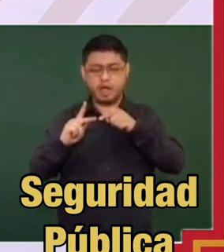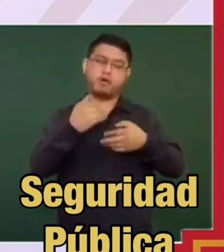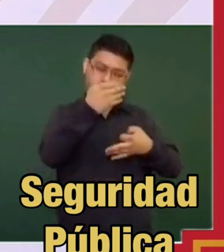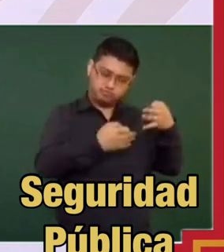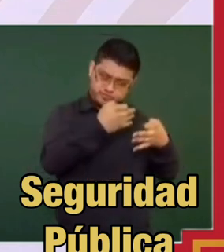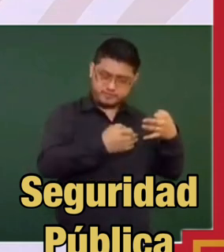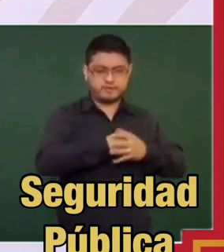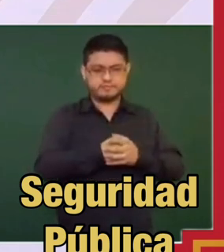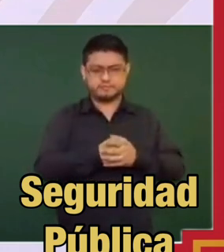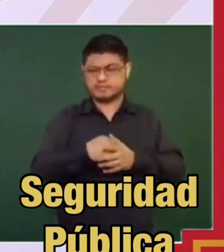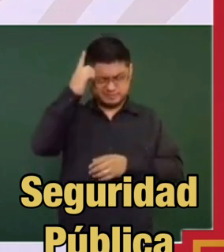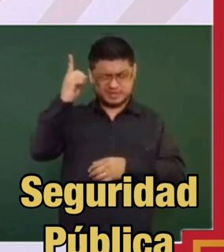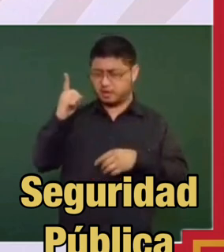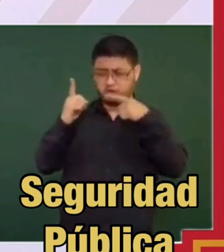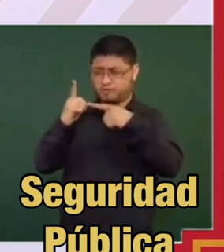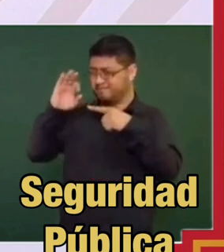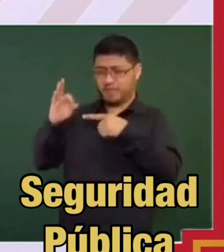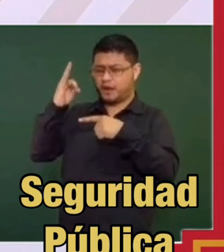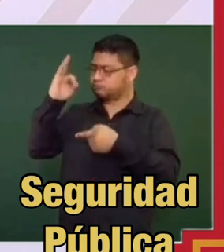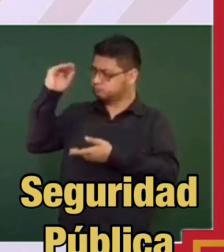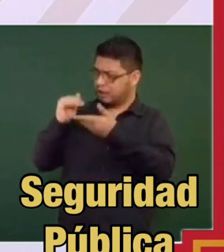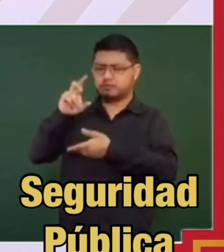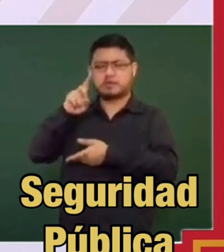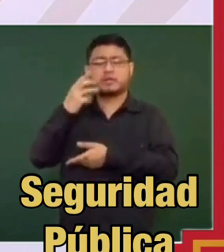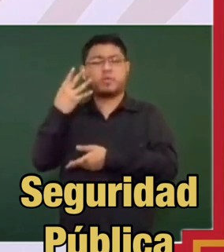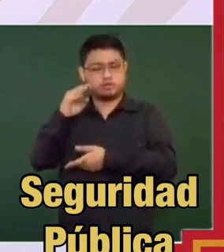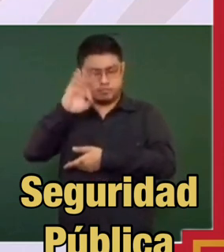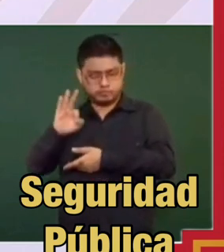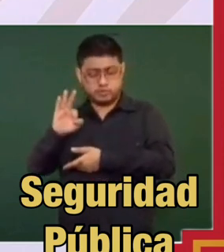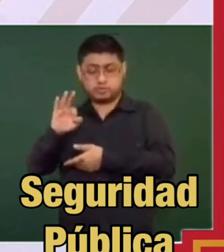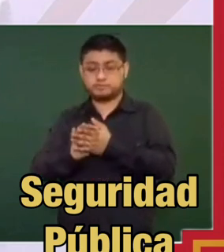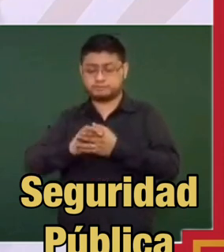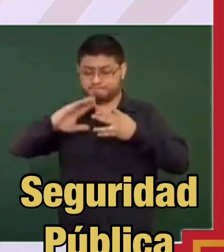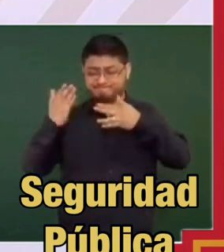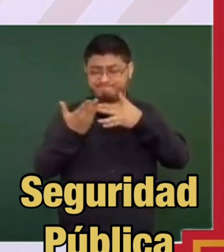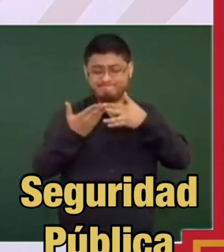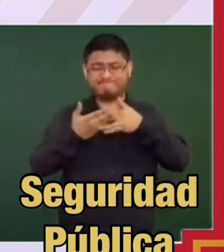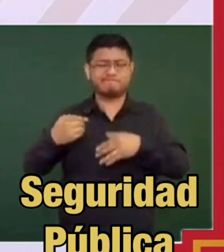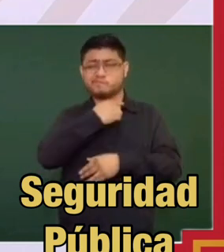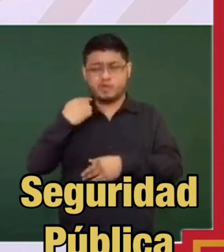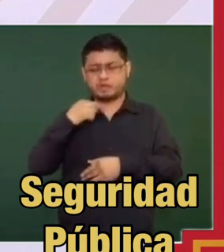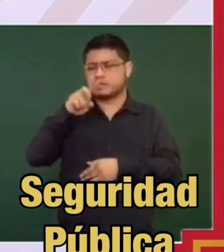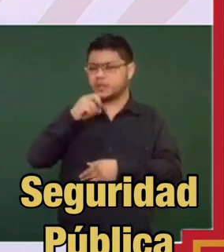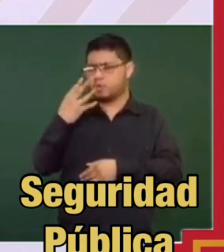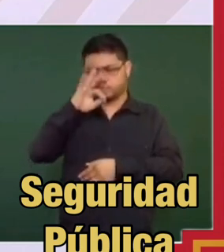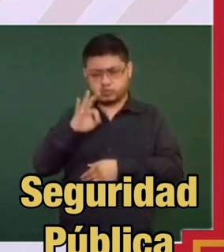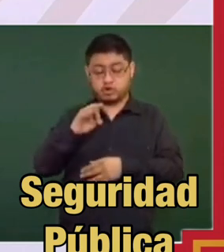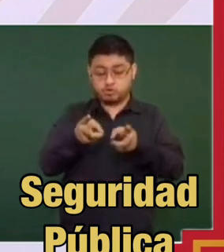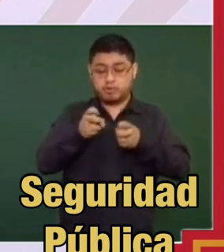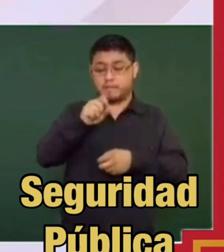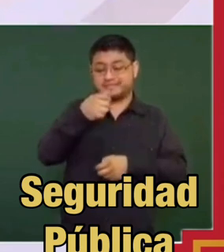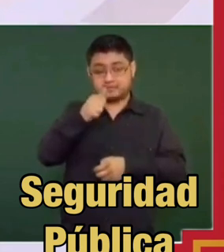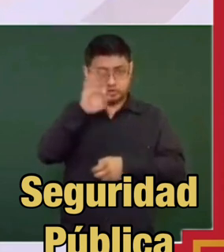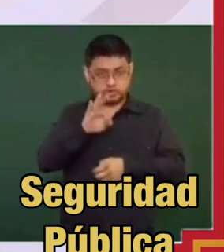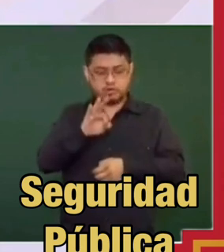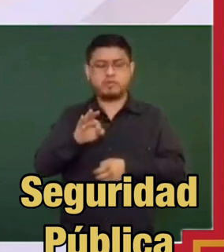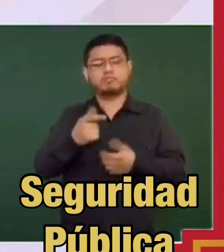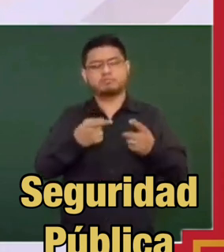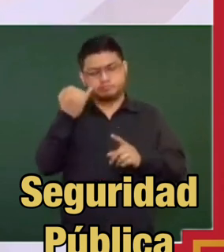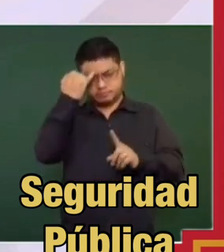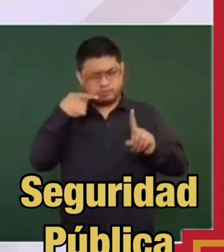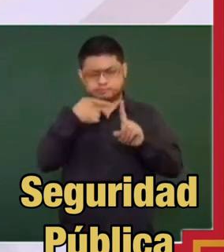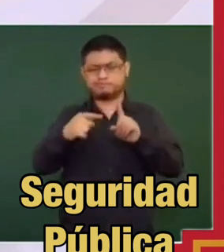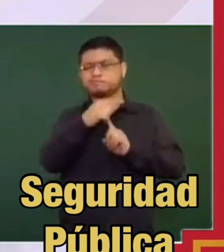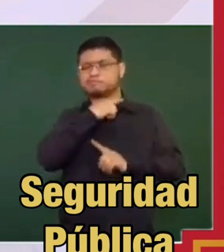Los delitos del fuero federal se han reducido en 24%, el homicidio en 17%, el robo en 26%, el feminicidio